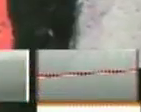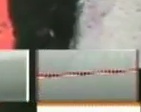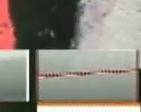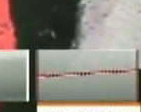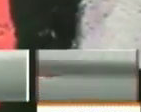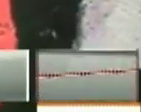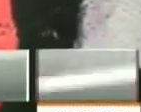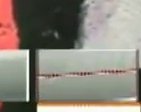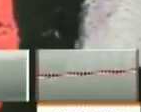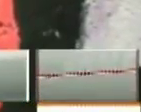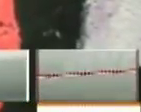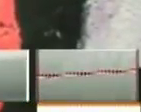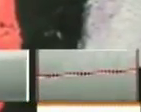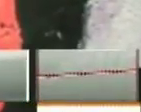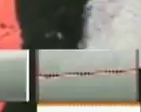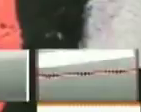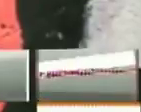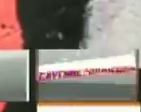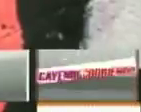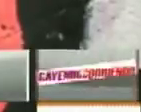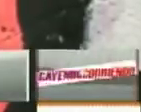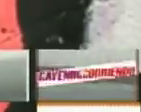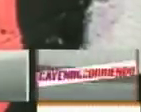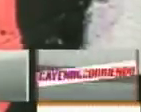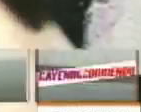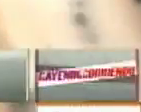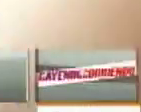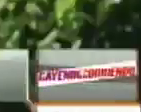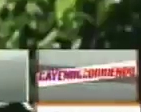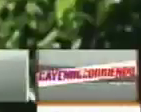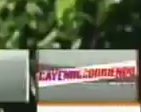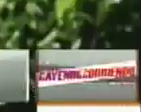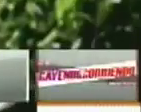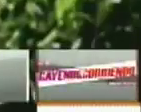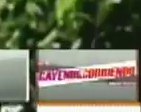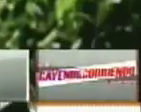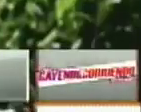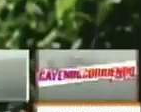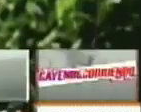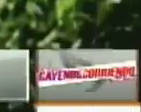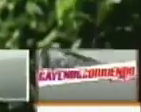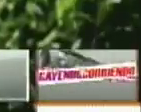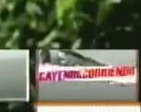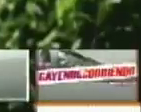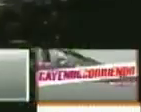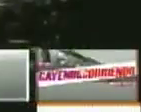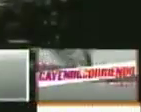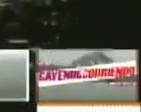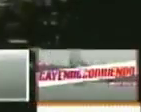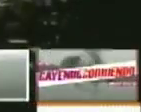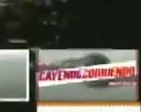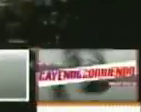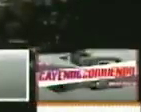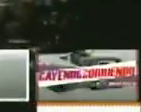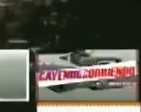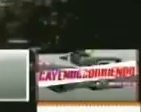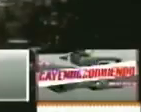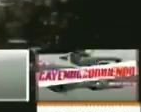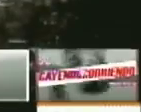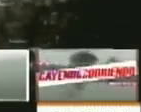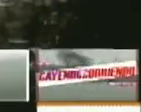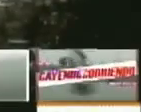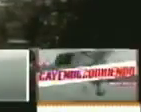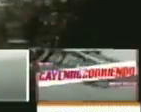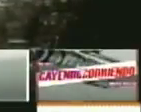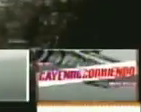el capitalismo, las lacras, los marginales, somos los que decidimos el gobierno que nos cuadre. Nosotros somos los pobres,